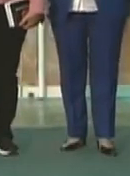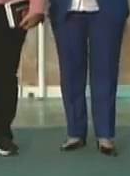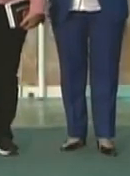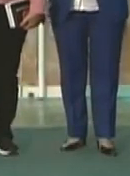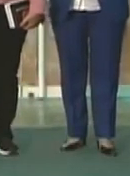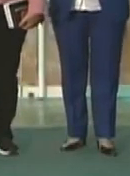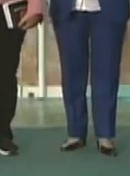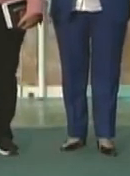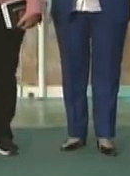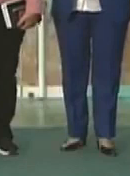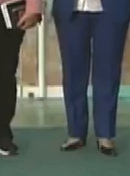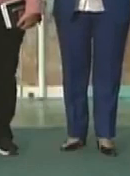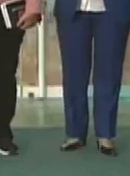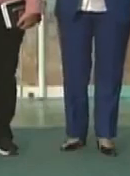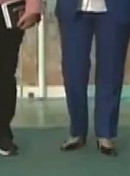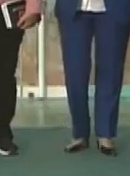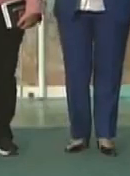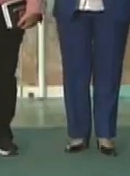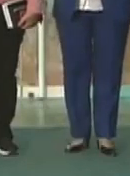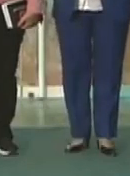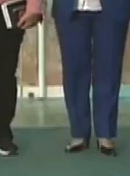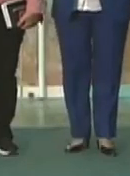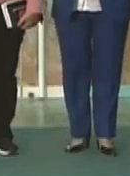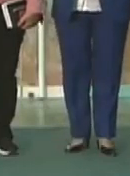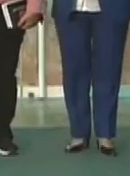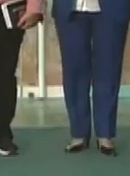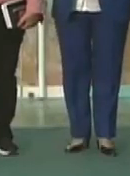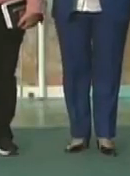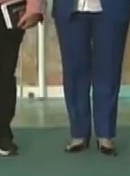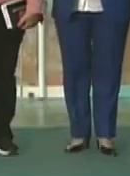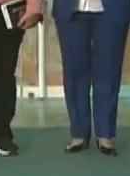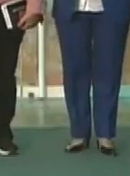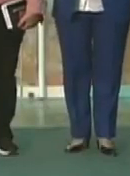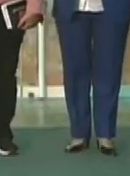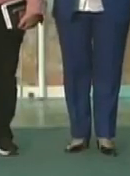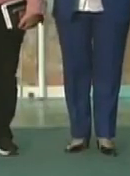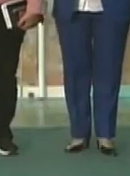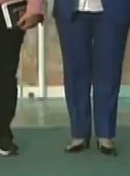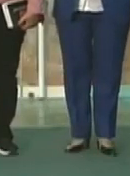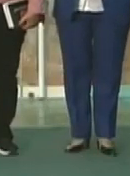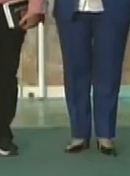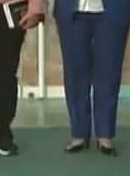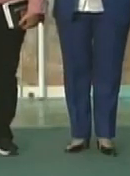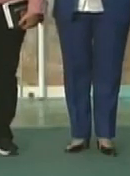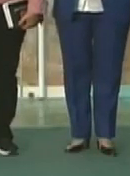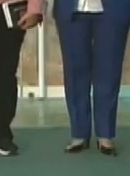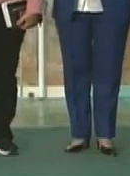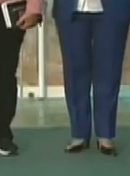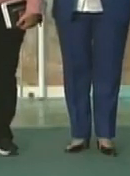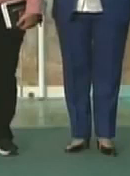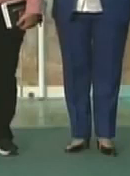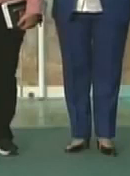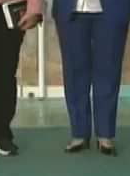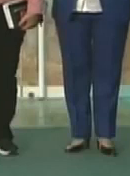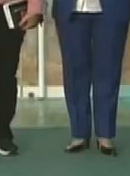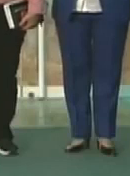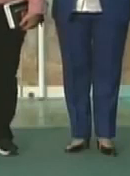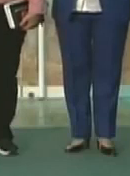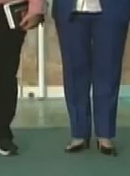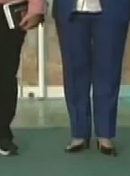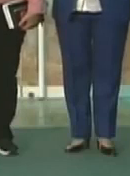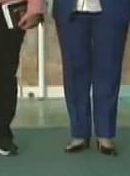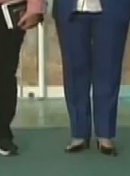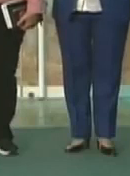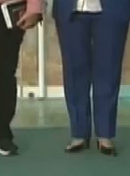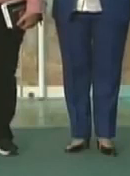el ritmo permanente del trabajo para la salud del pueblo, de las brigadas comunitarias,